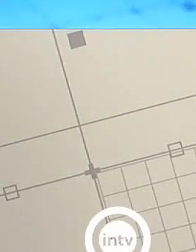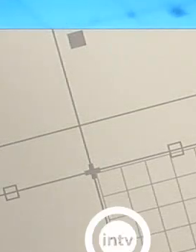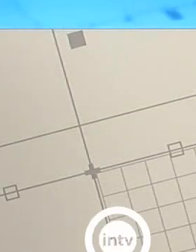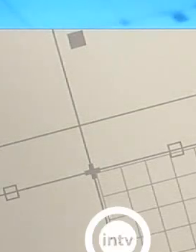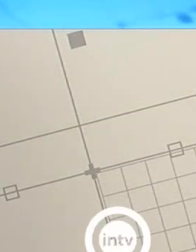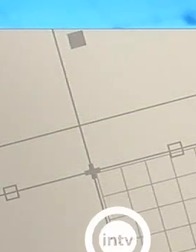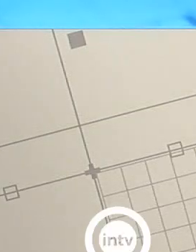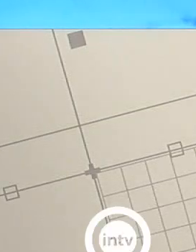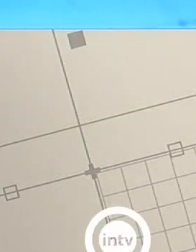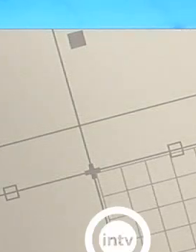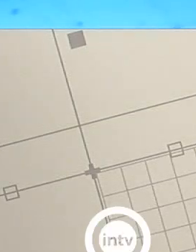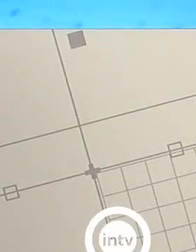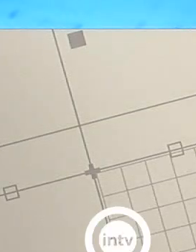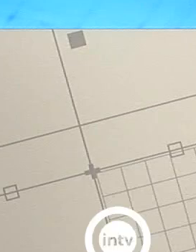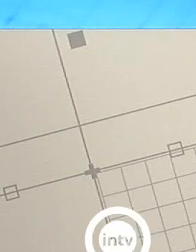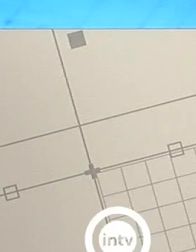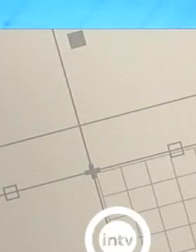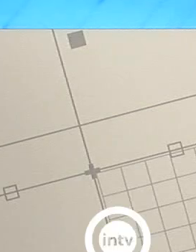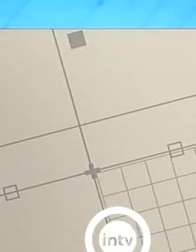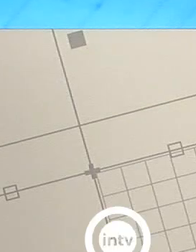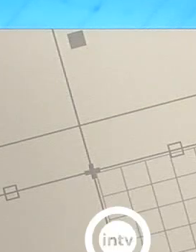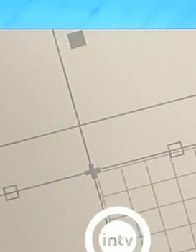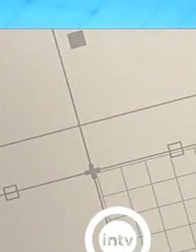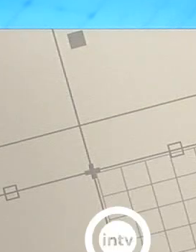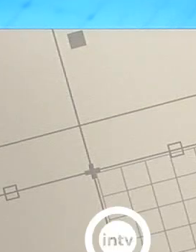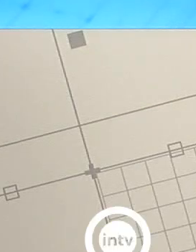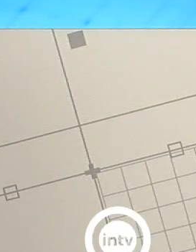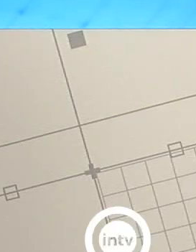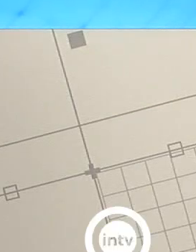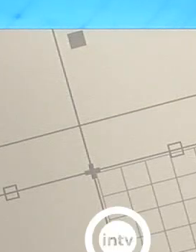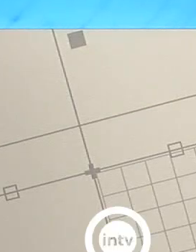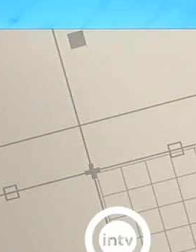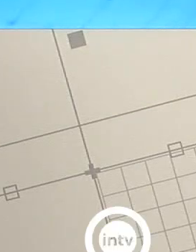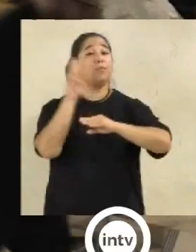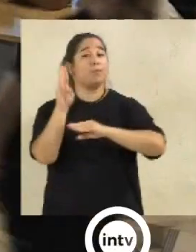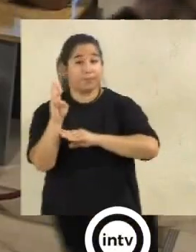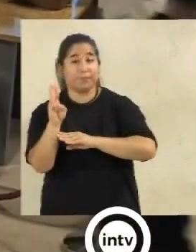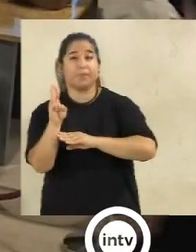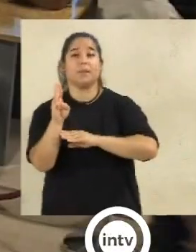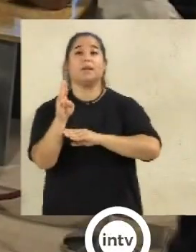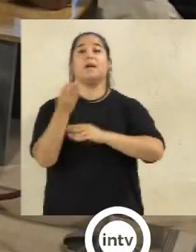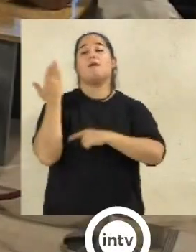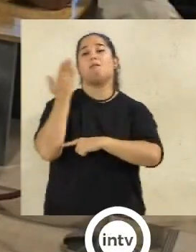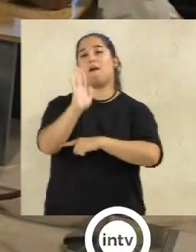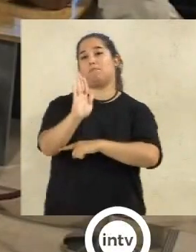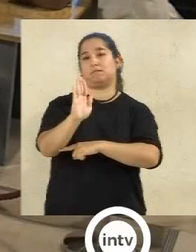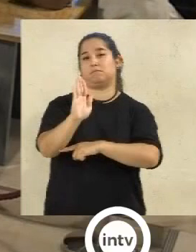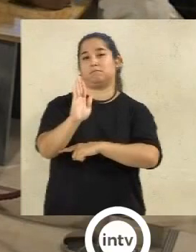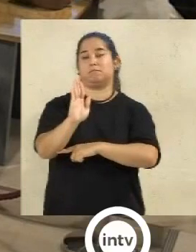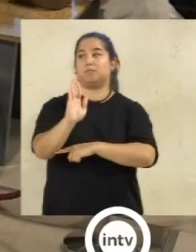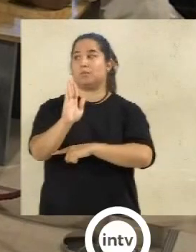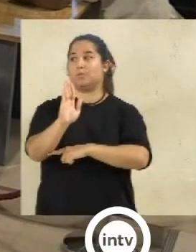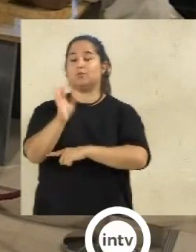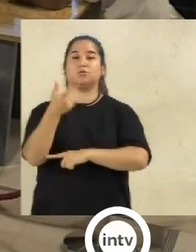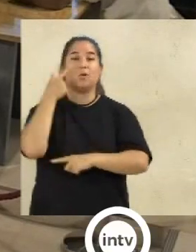tauromaquia como patrimonio cultural medioambiental y social esta propuesta del partido popular y respaldada por vox